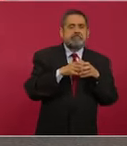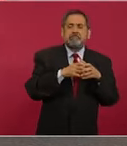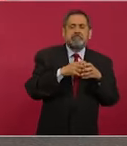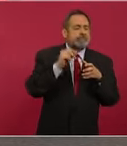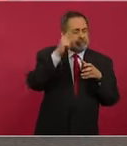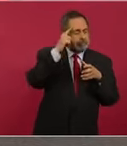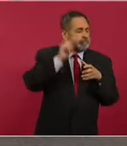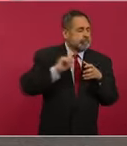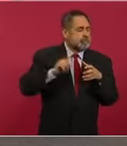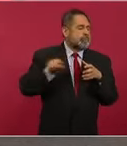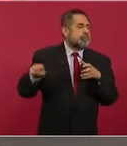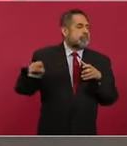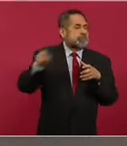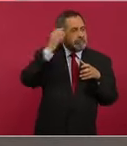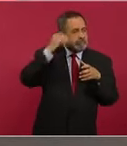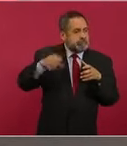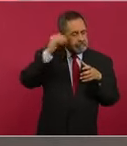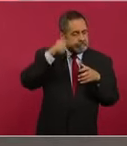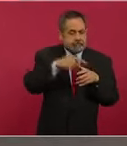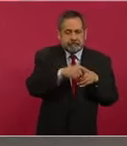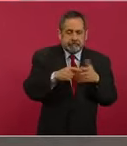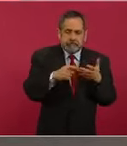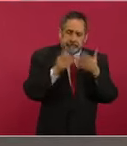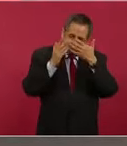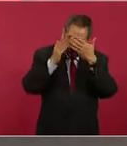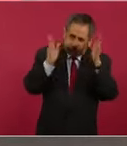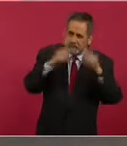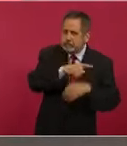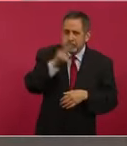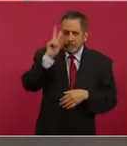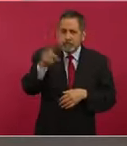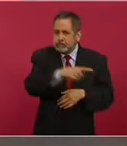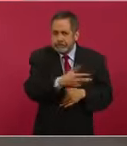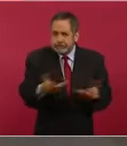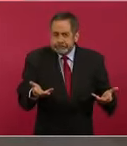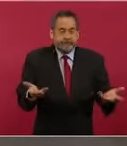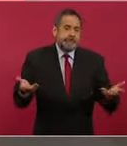no alcanza a reconocer eso.